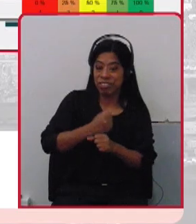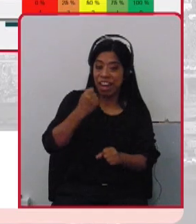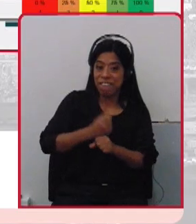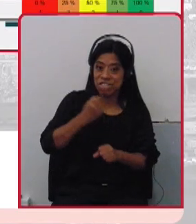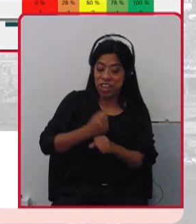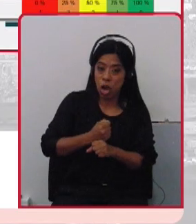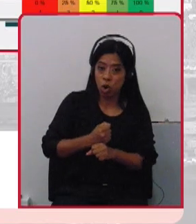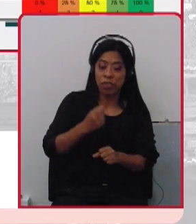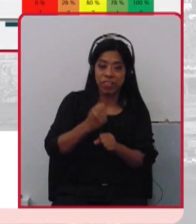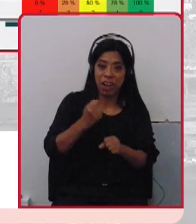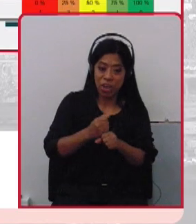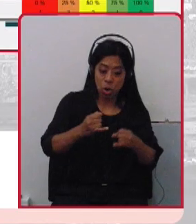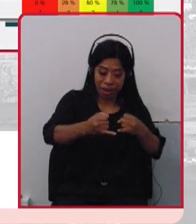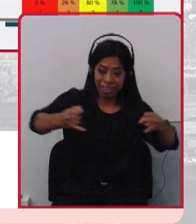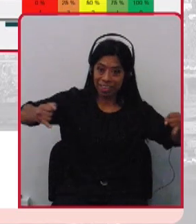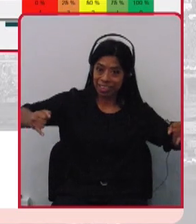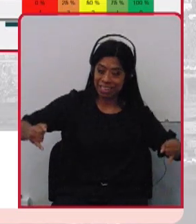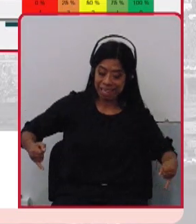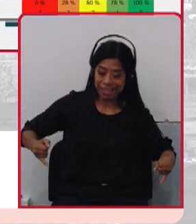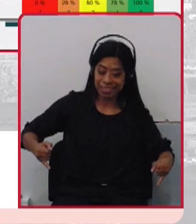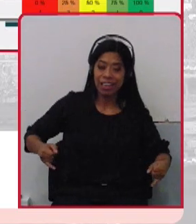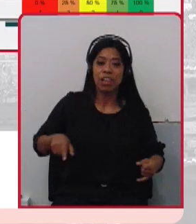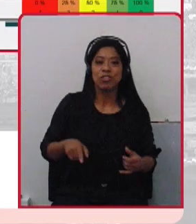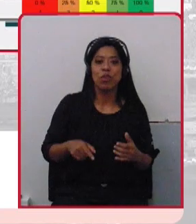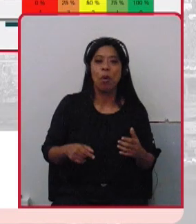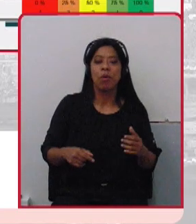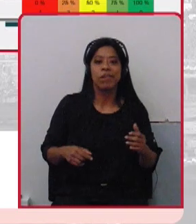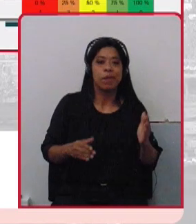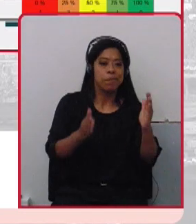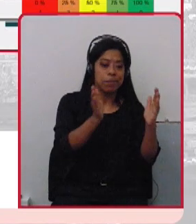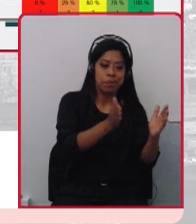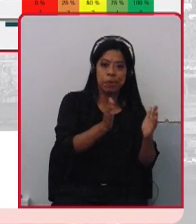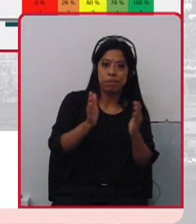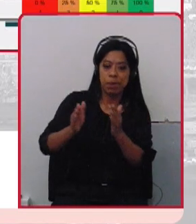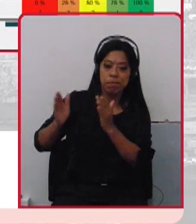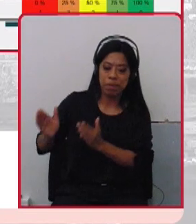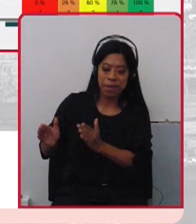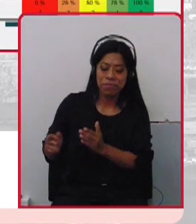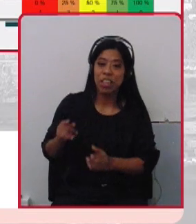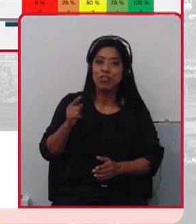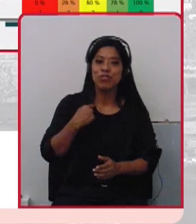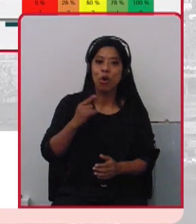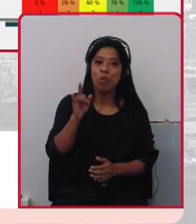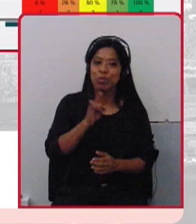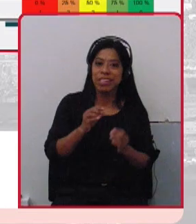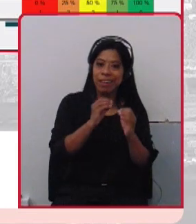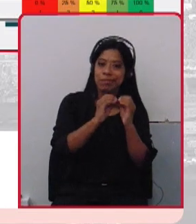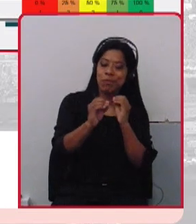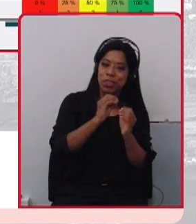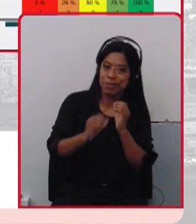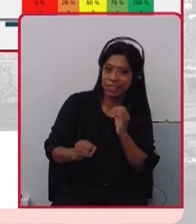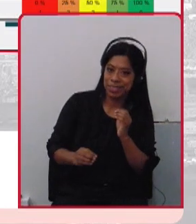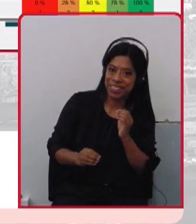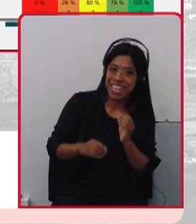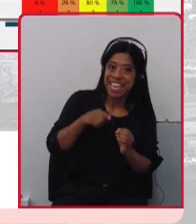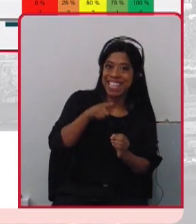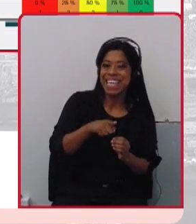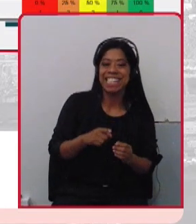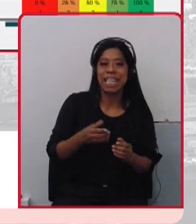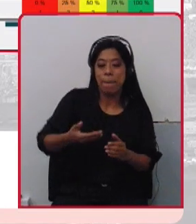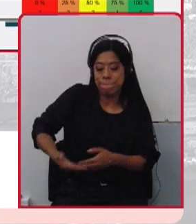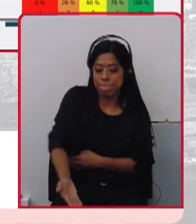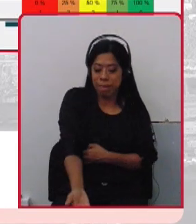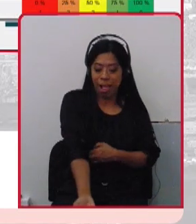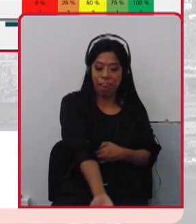esta función lineal afín, bajo el principio de proporcionalidad directa, simplemente tuve que hacer ajustes. Y para el sector de la